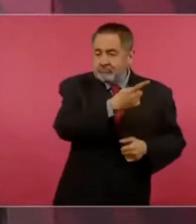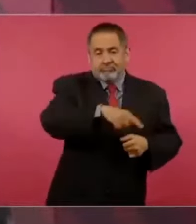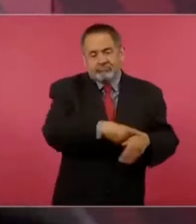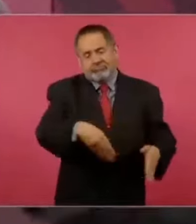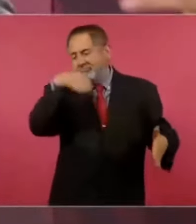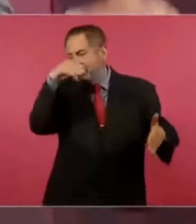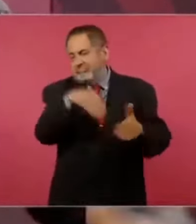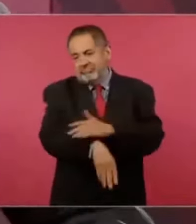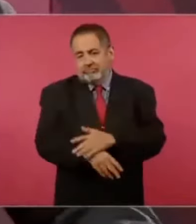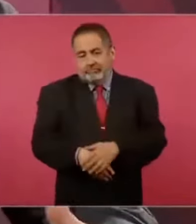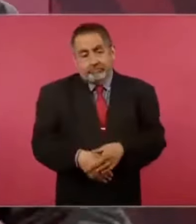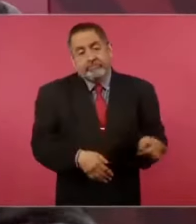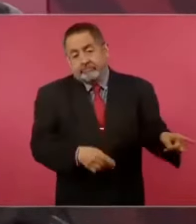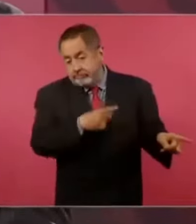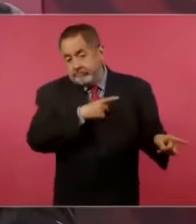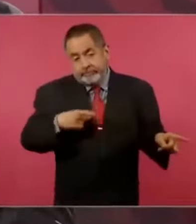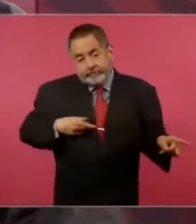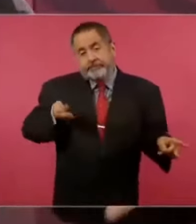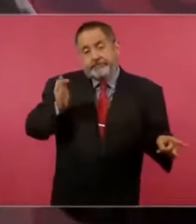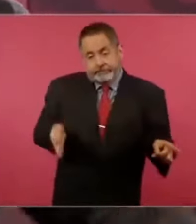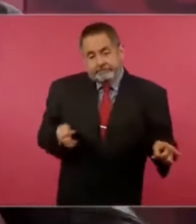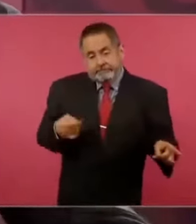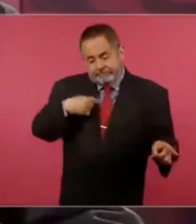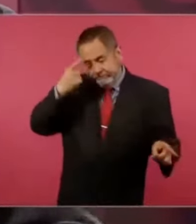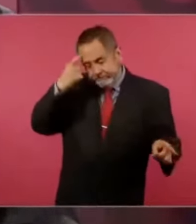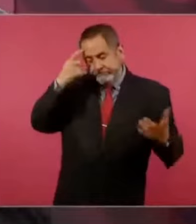y lo tienen que asumir así